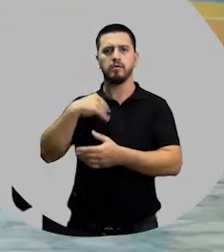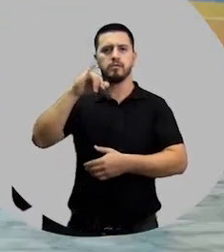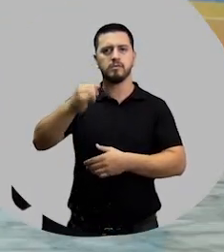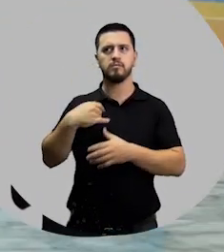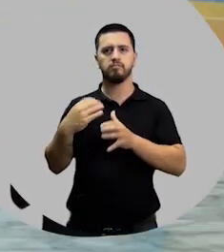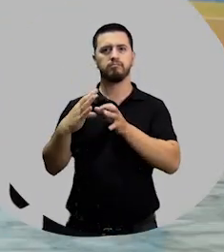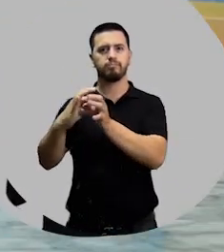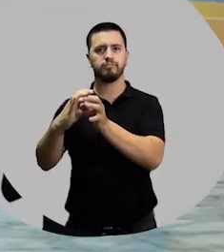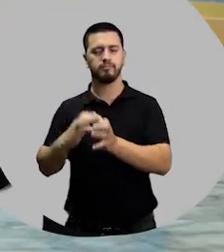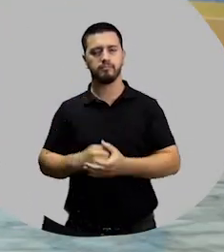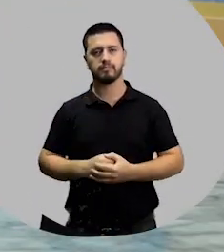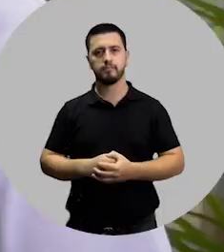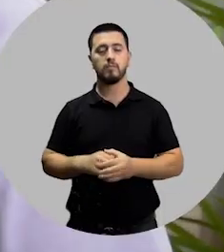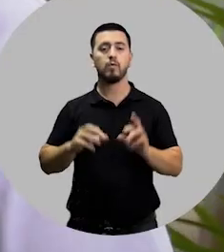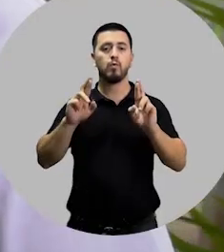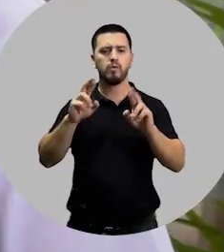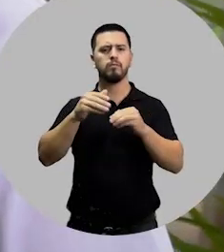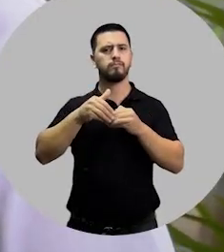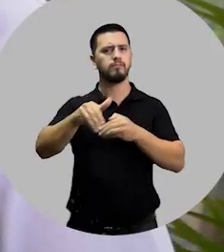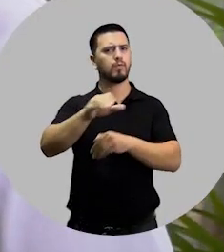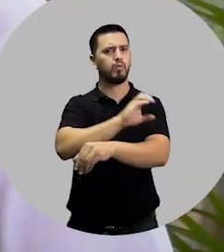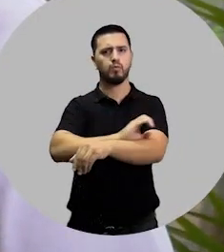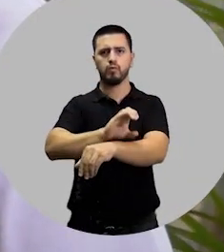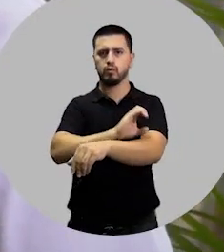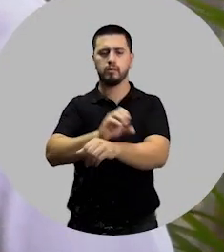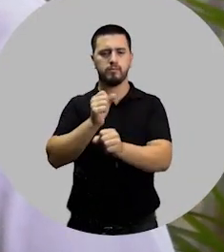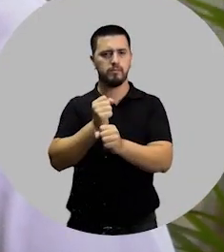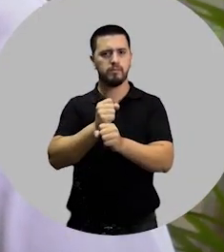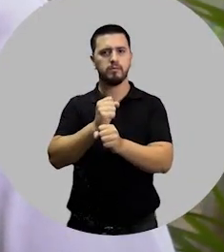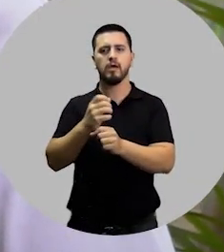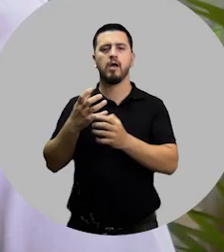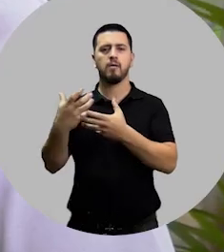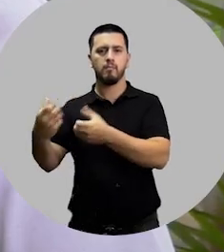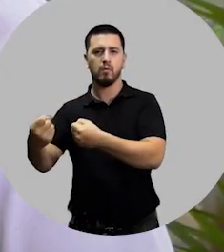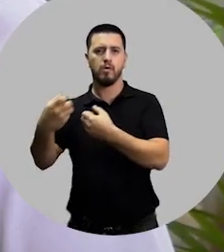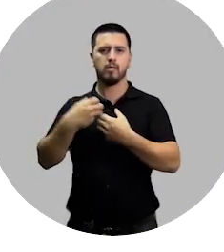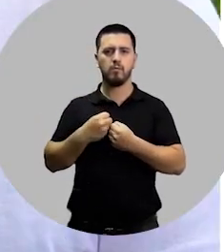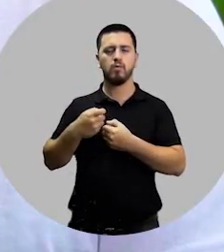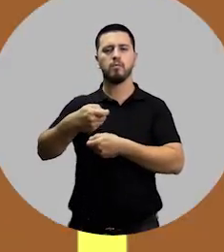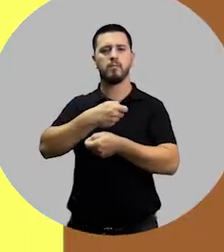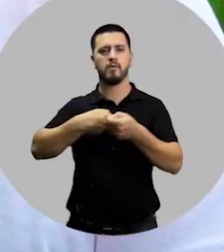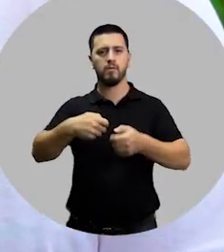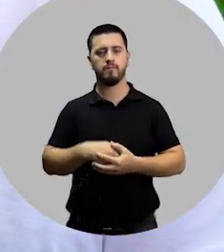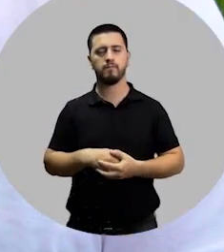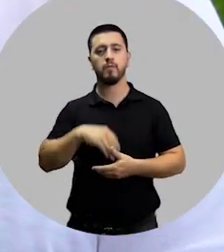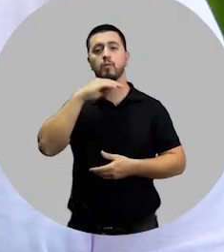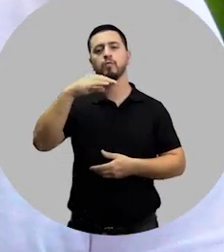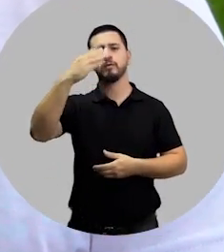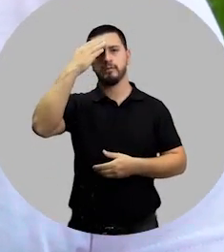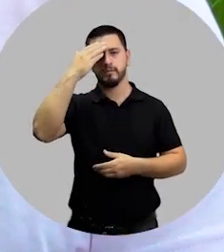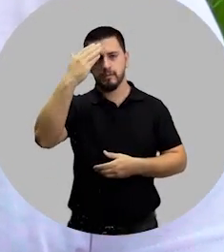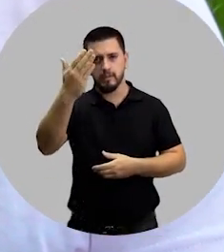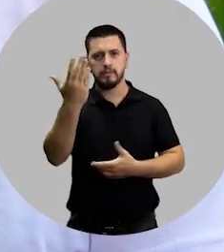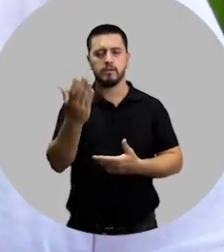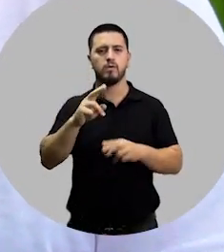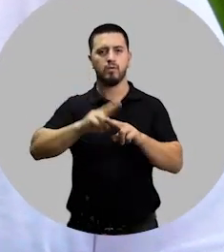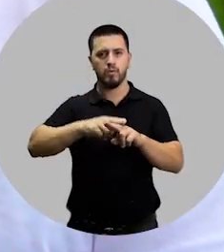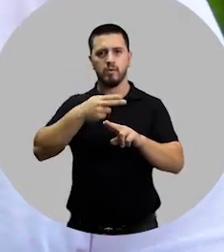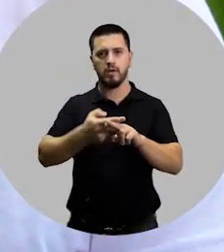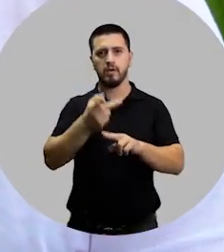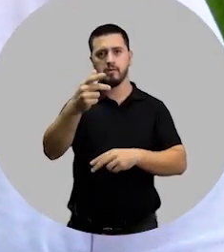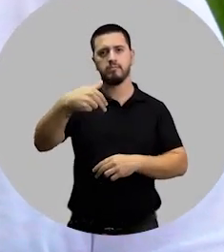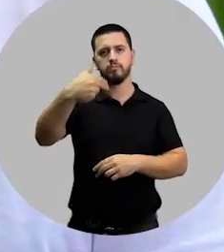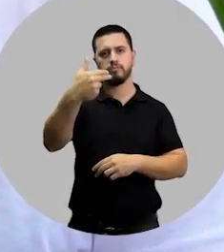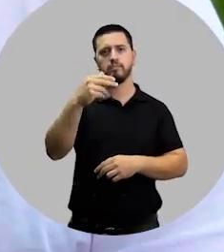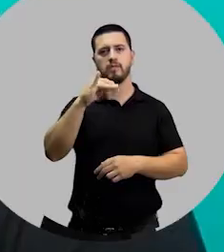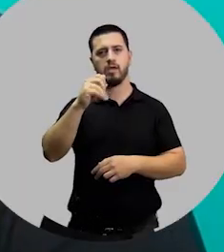que todo esto se siga sosteniendo en apoyo al trabajo de las emprendedoras. Muchas gracias ante todo nuevamente